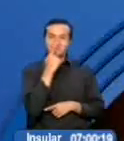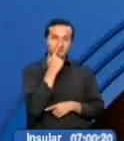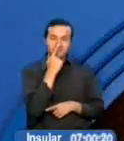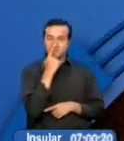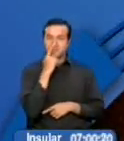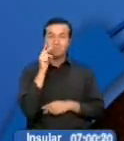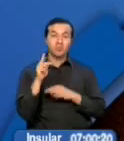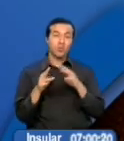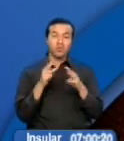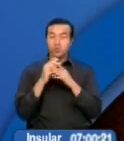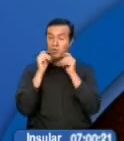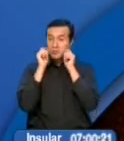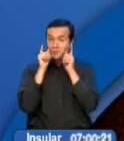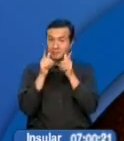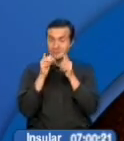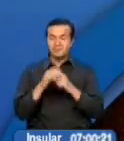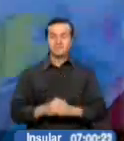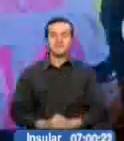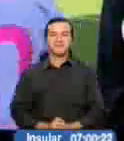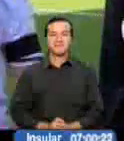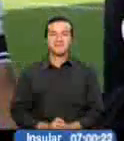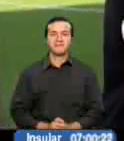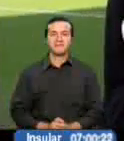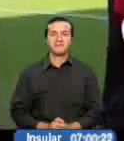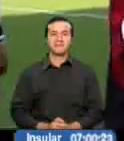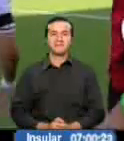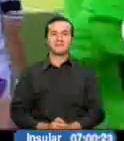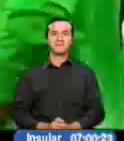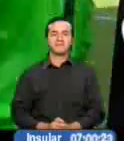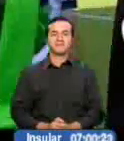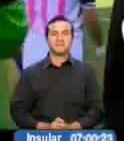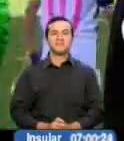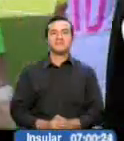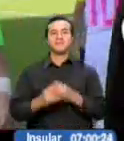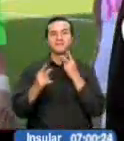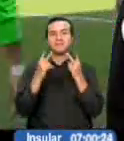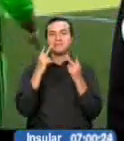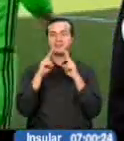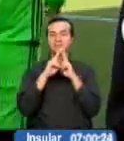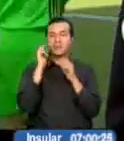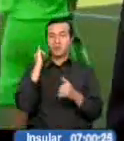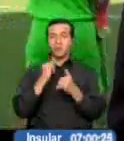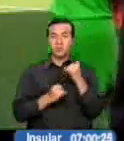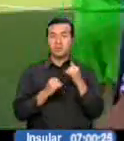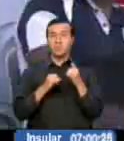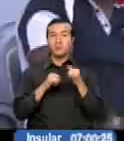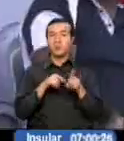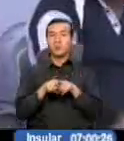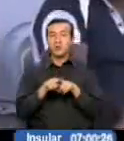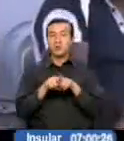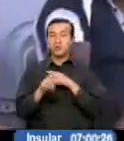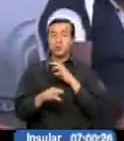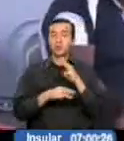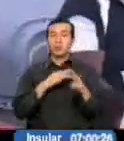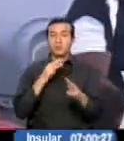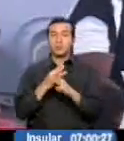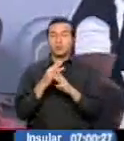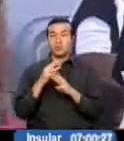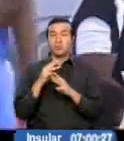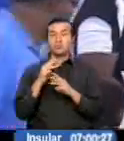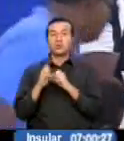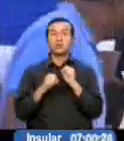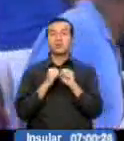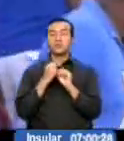a nivel mundial. Y vamos a revisar ya la parte final de lo que ocurrió en el Campeonato Mundial